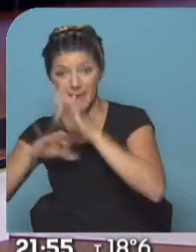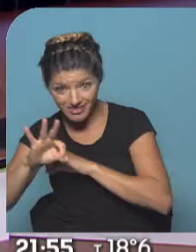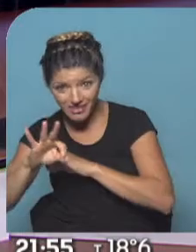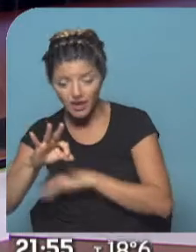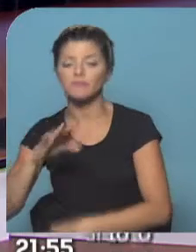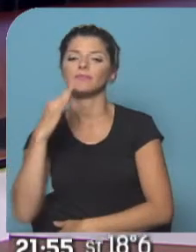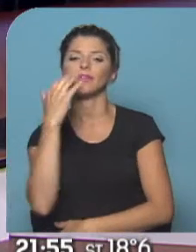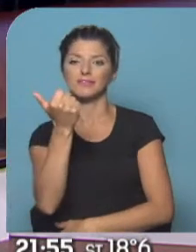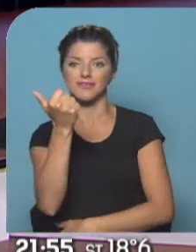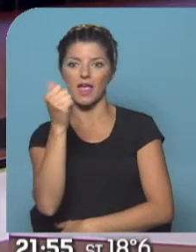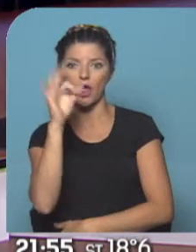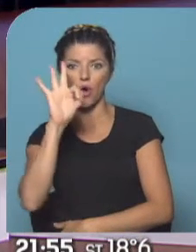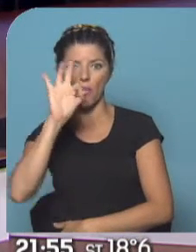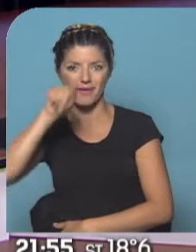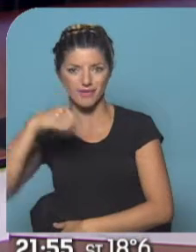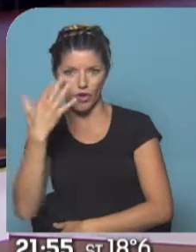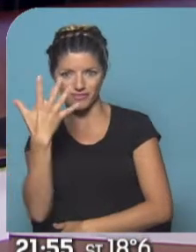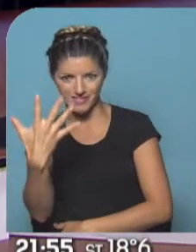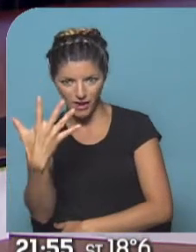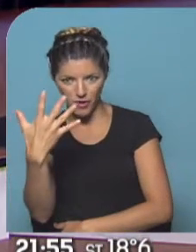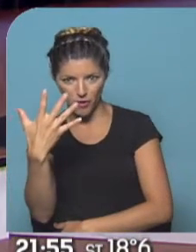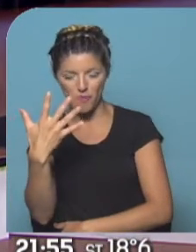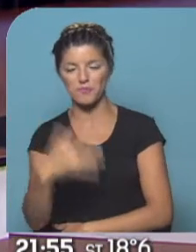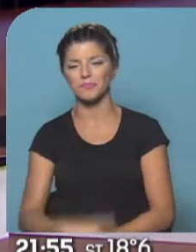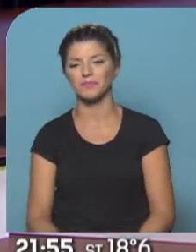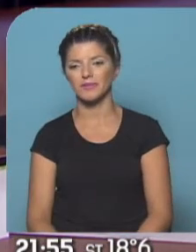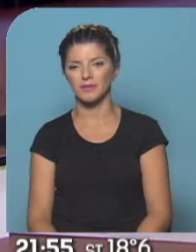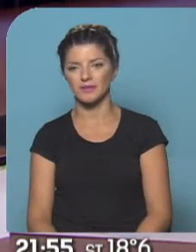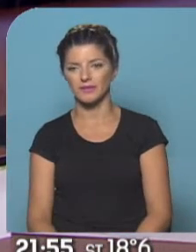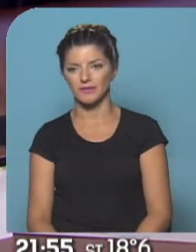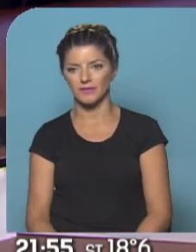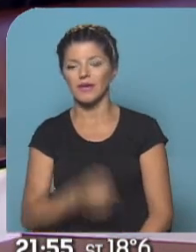ya superó los 6 pesos, 6-1 en relación con el peso.